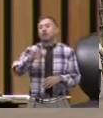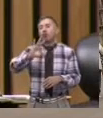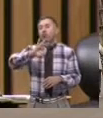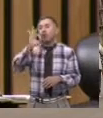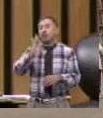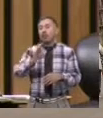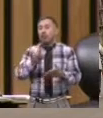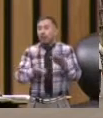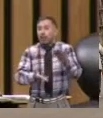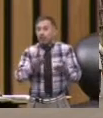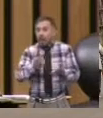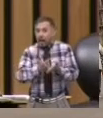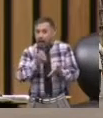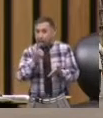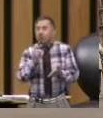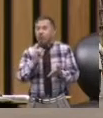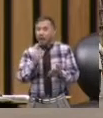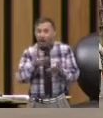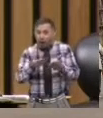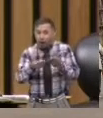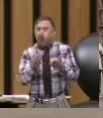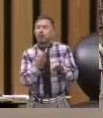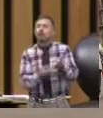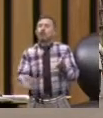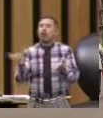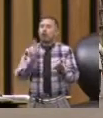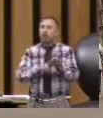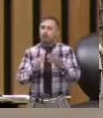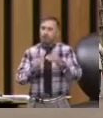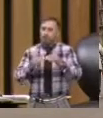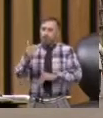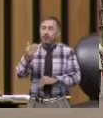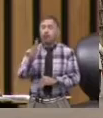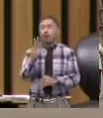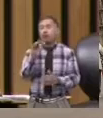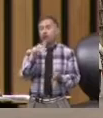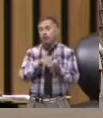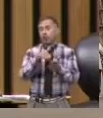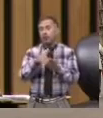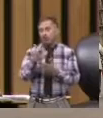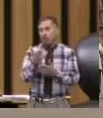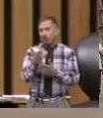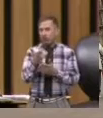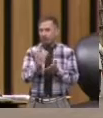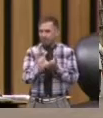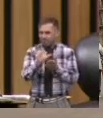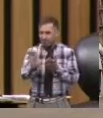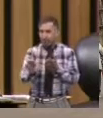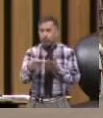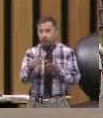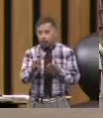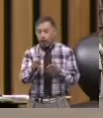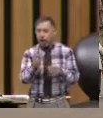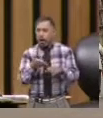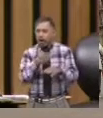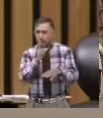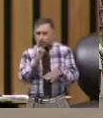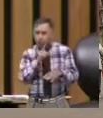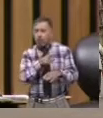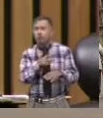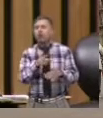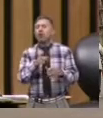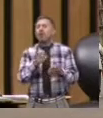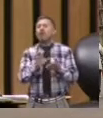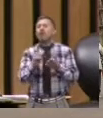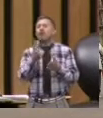falta. En este caso, se impone el doble, $40,000,000. Pero hemos visto que las sanciones económicas pagadas con financiamiento